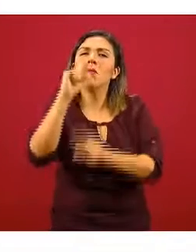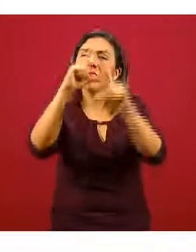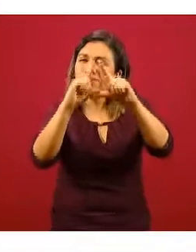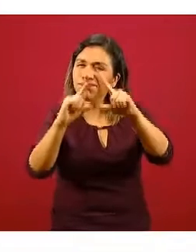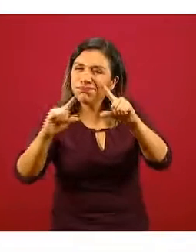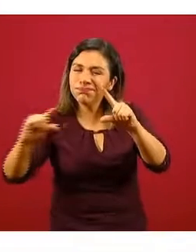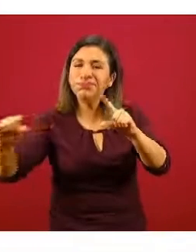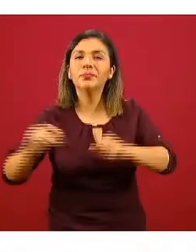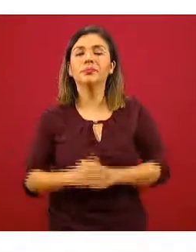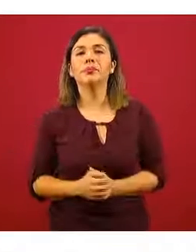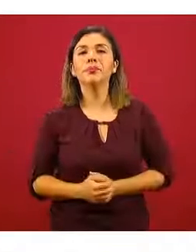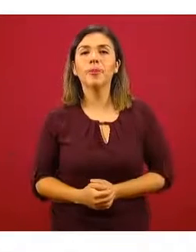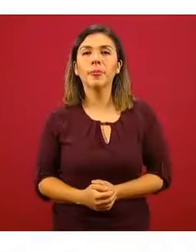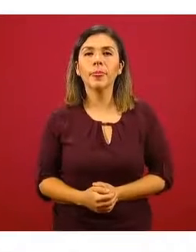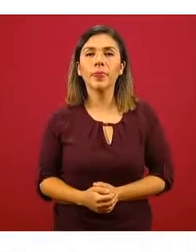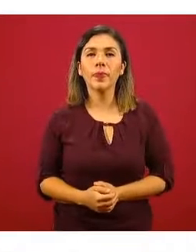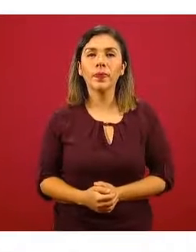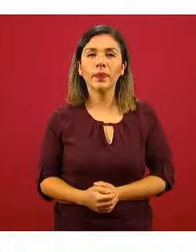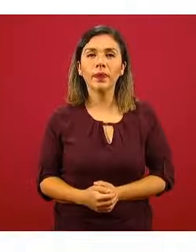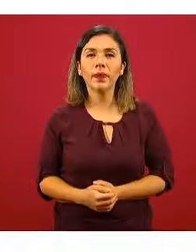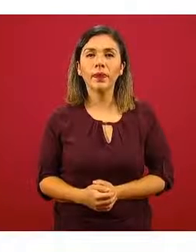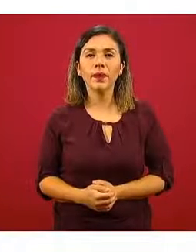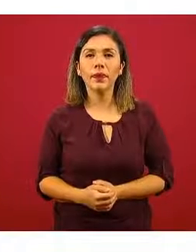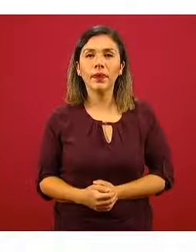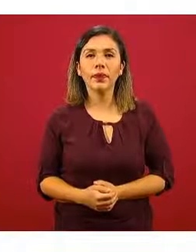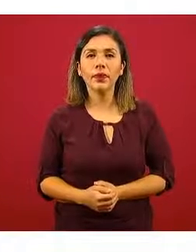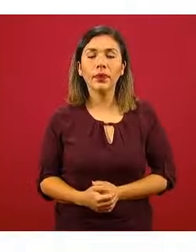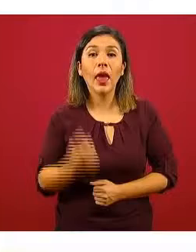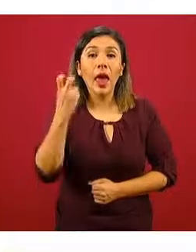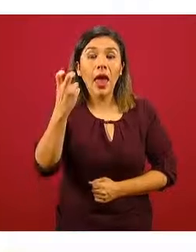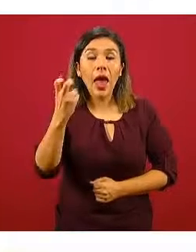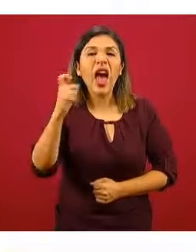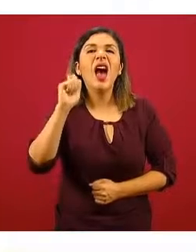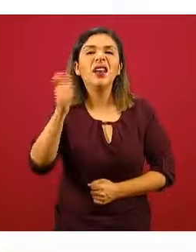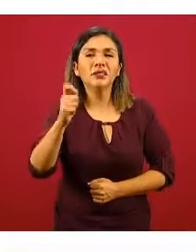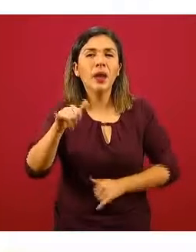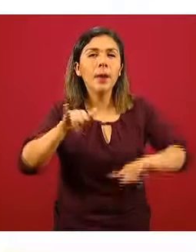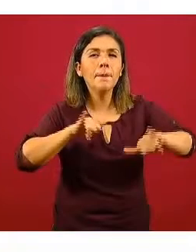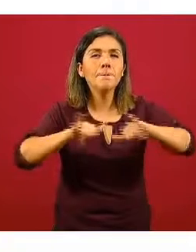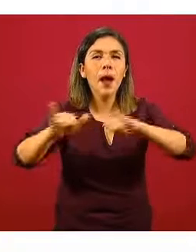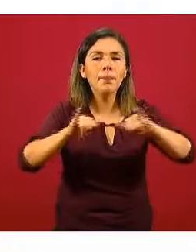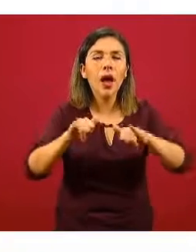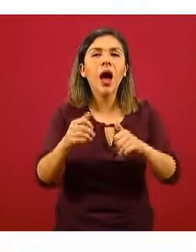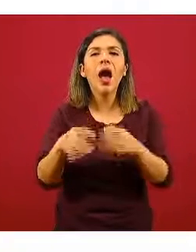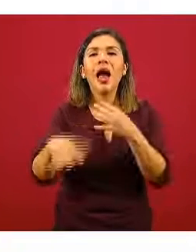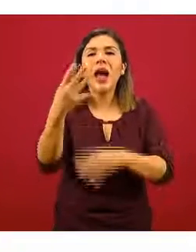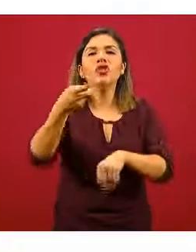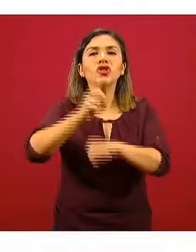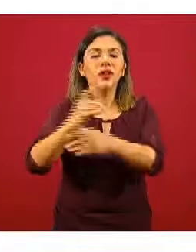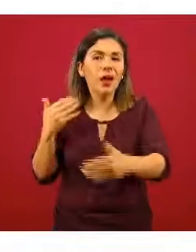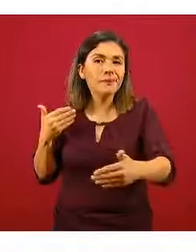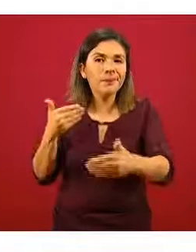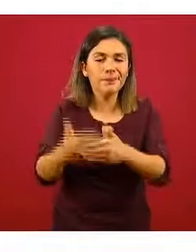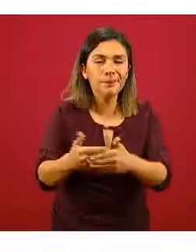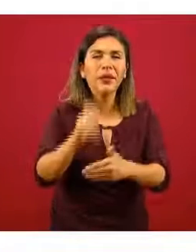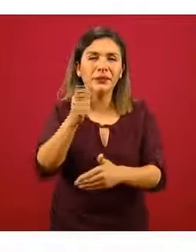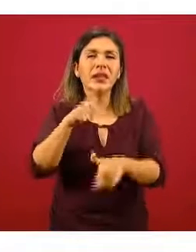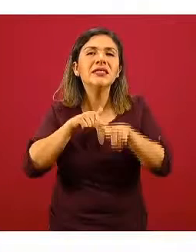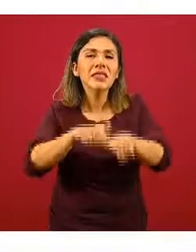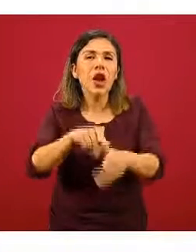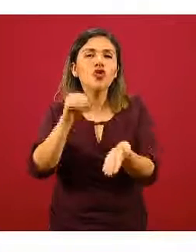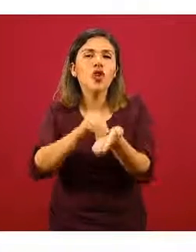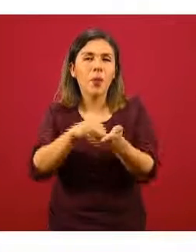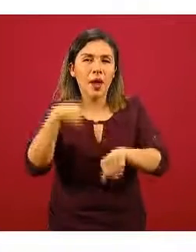acumulada. En la siguiente diapositiva veremos ahora sí la carga de los últimos 14 días, es decir, la epidemia activa. Y aquí es al